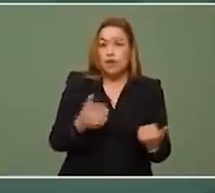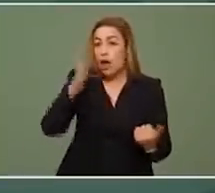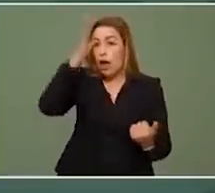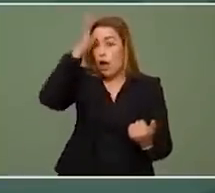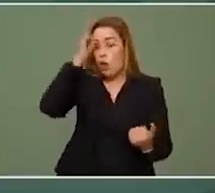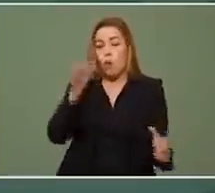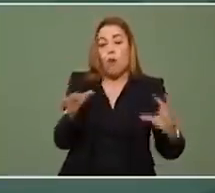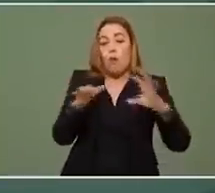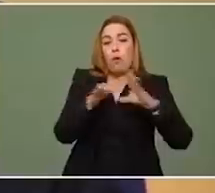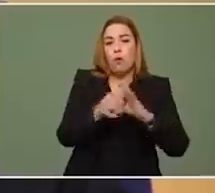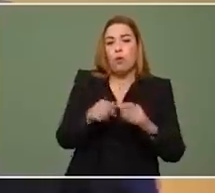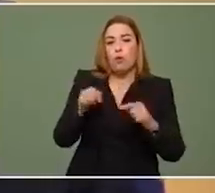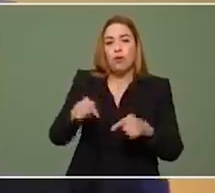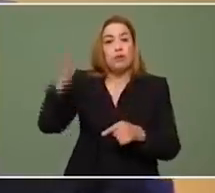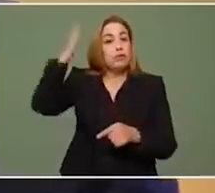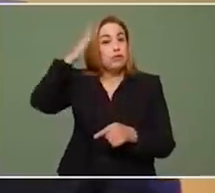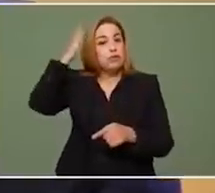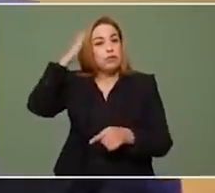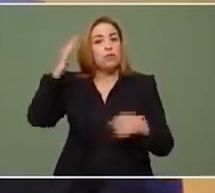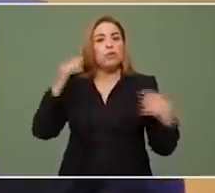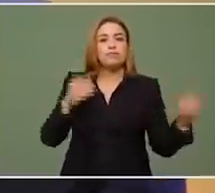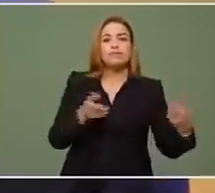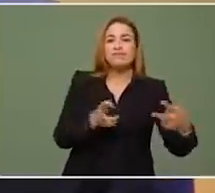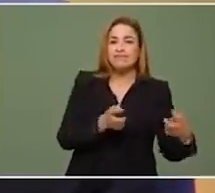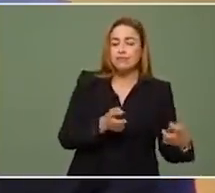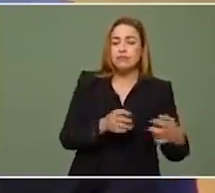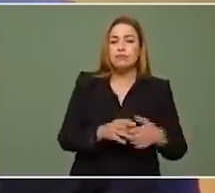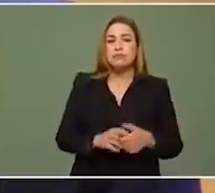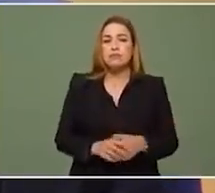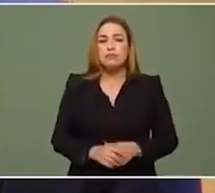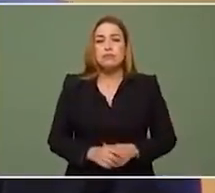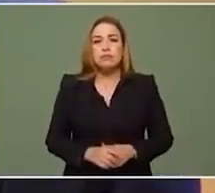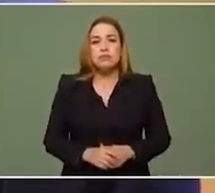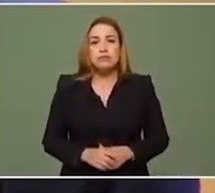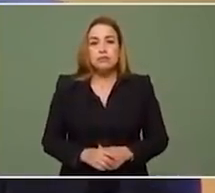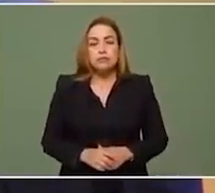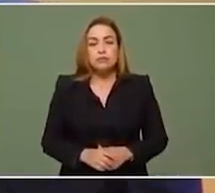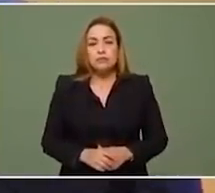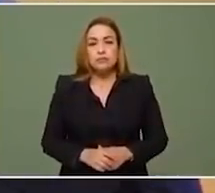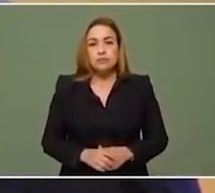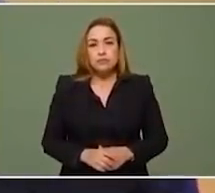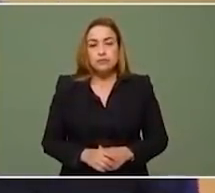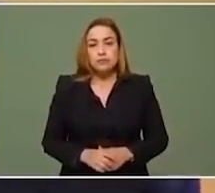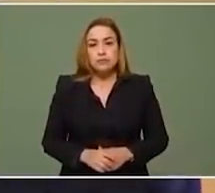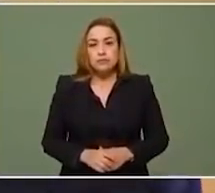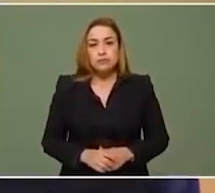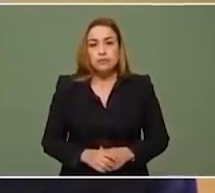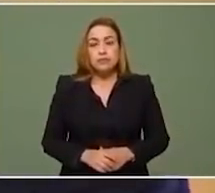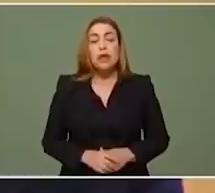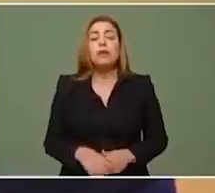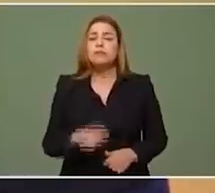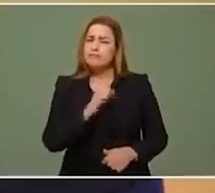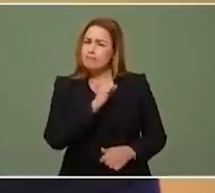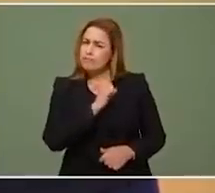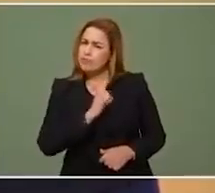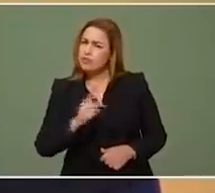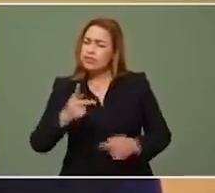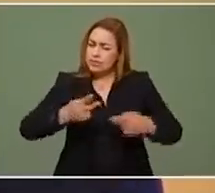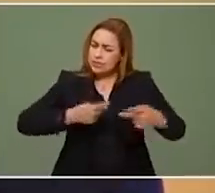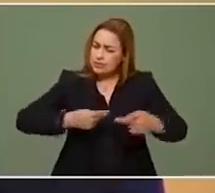delincuentes la profesionalización de la policía